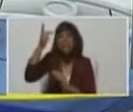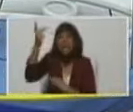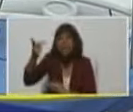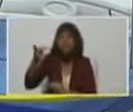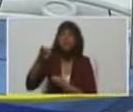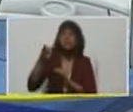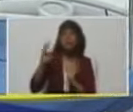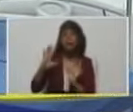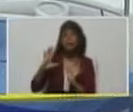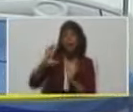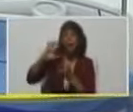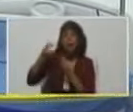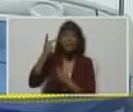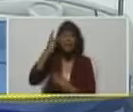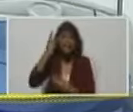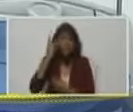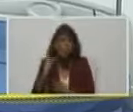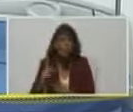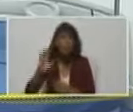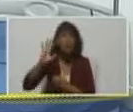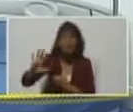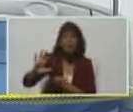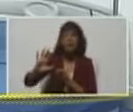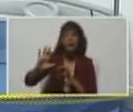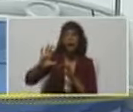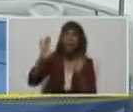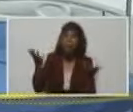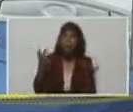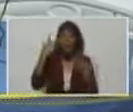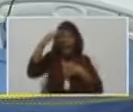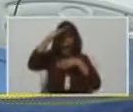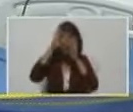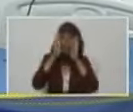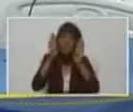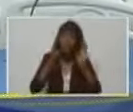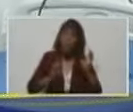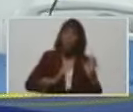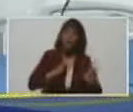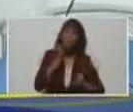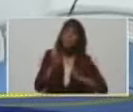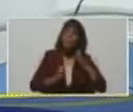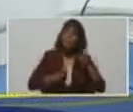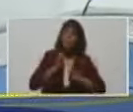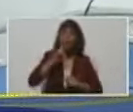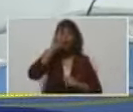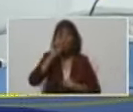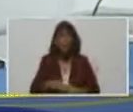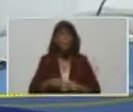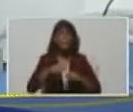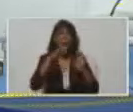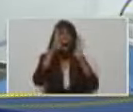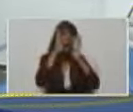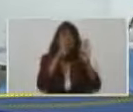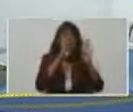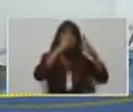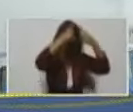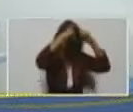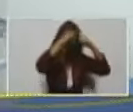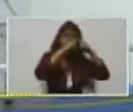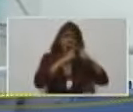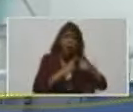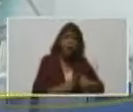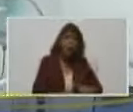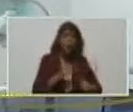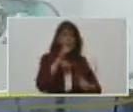equipo multidisciplinario, recibe en el mismo área. Tenemos área para tomar rayos X, todos sus exámenes, que en la misma institución